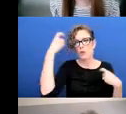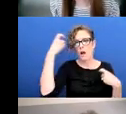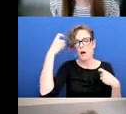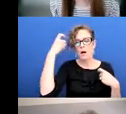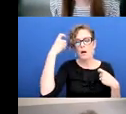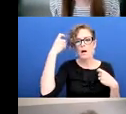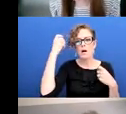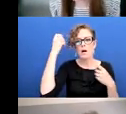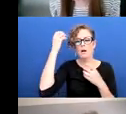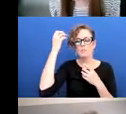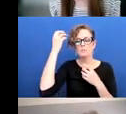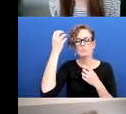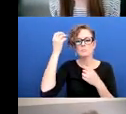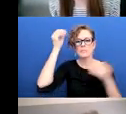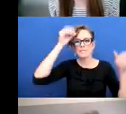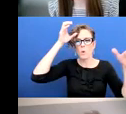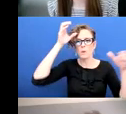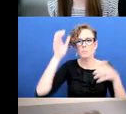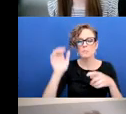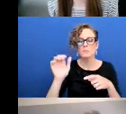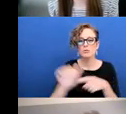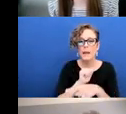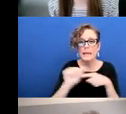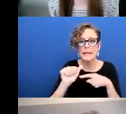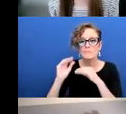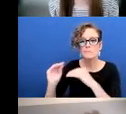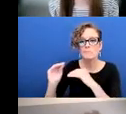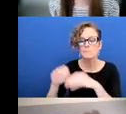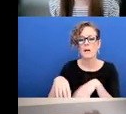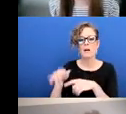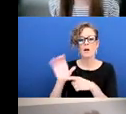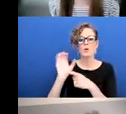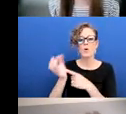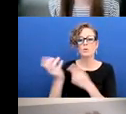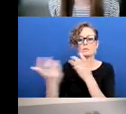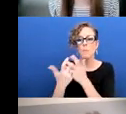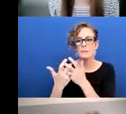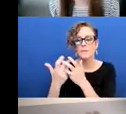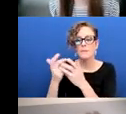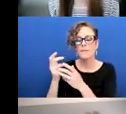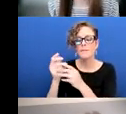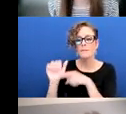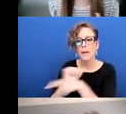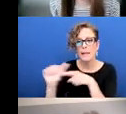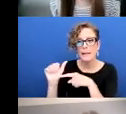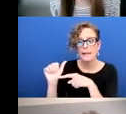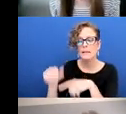recuperación de trauma, capacitaciones para traumas,